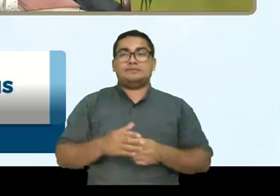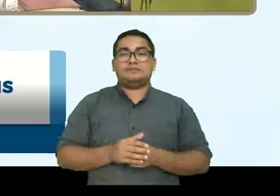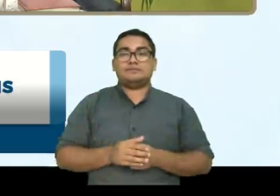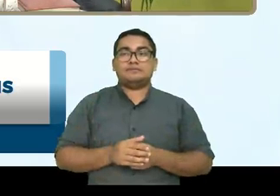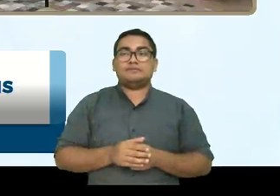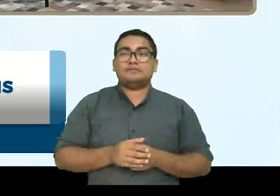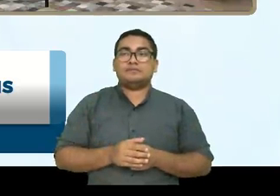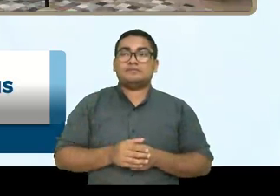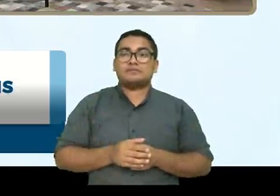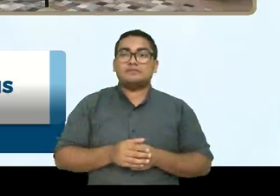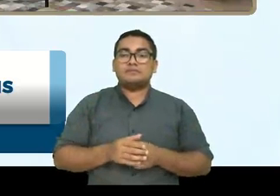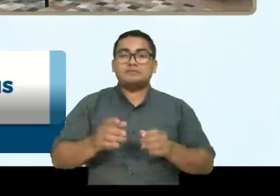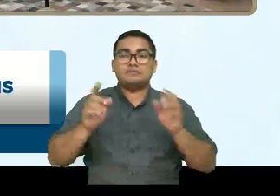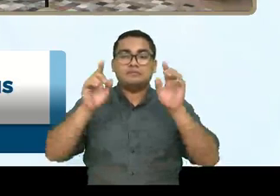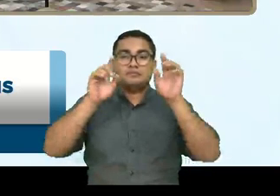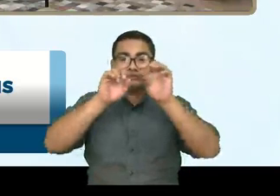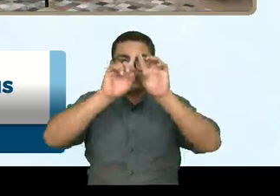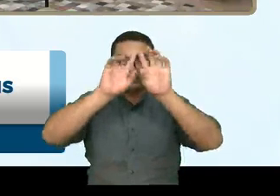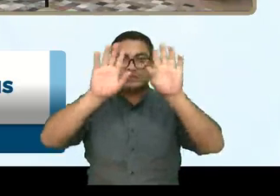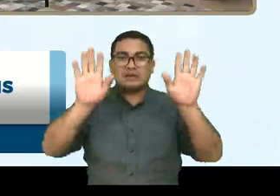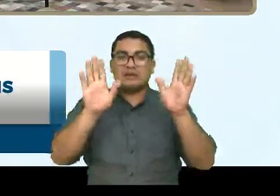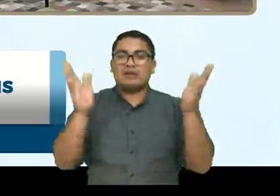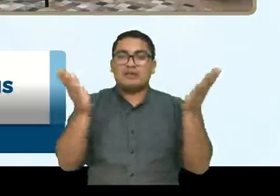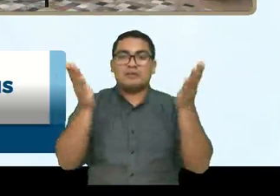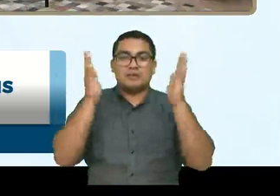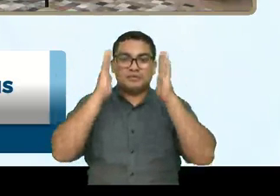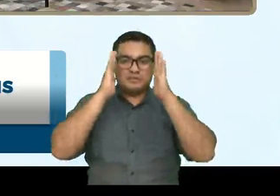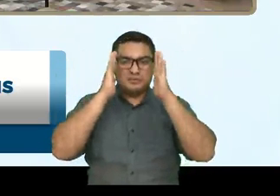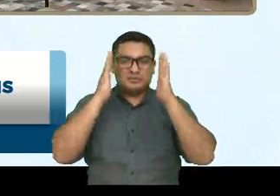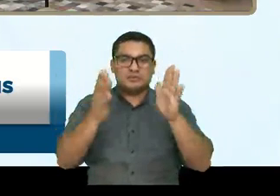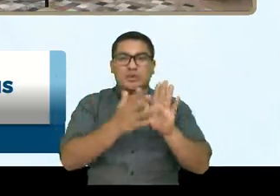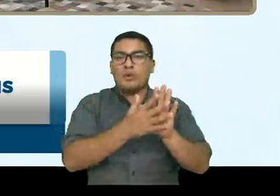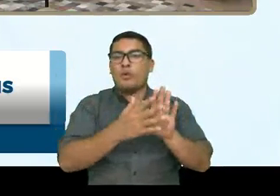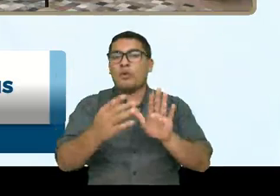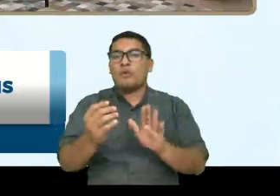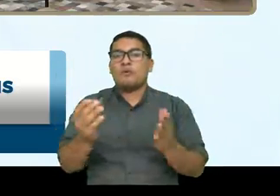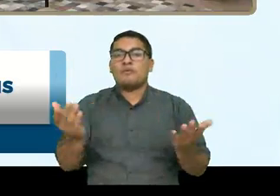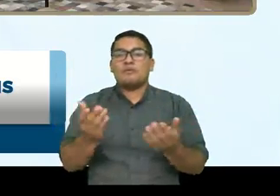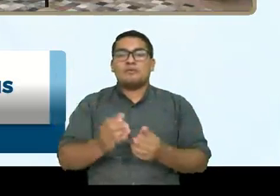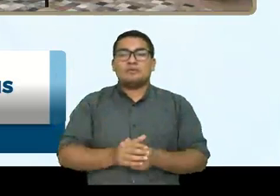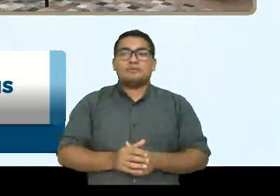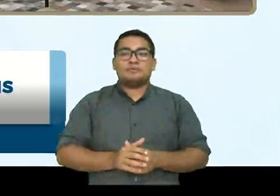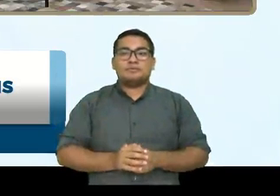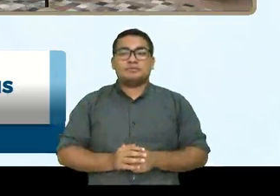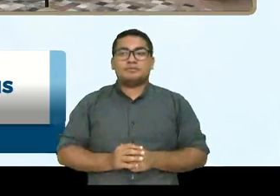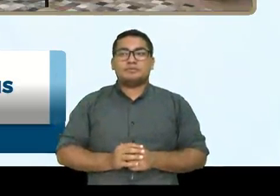eso ya, doctor, de la vía de transmisión. Ahora hablemos, doctor, de